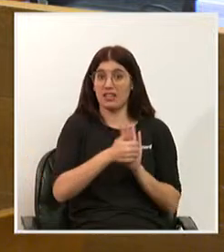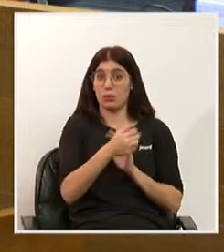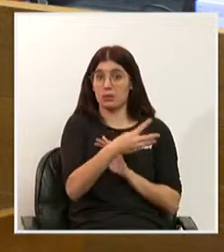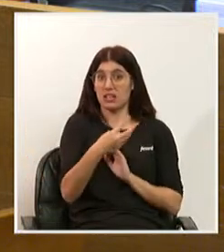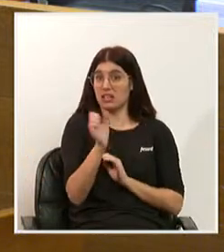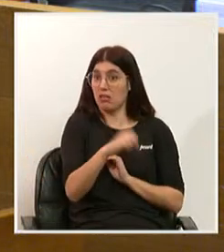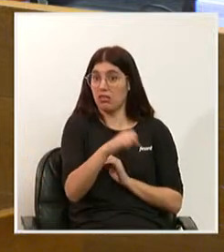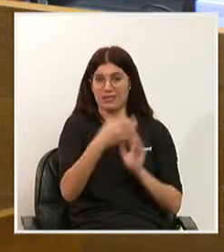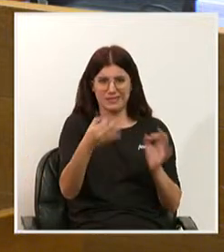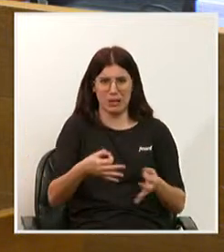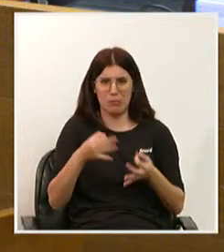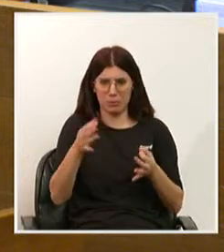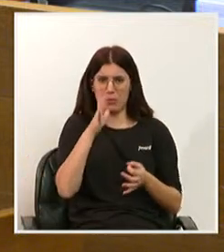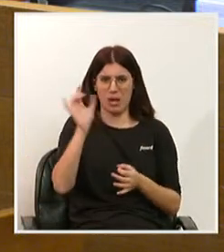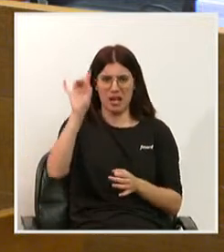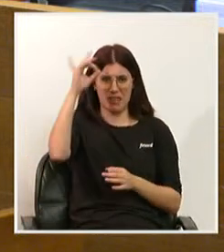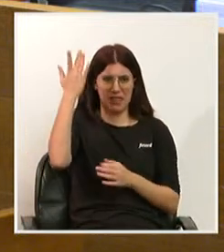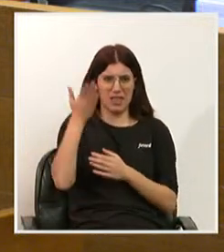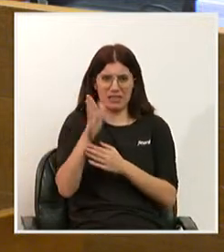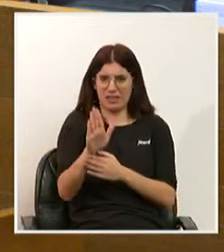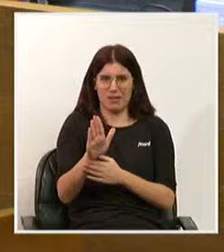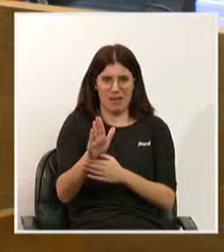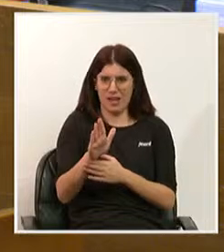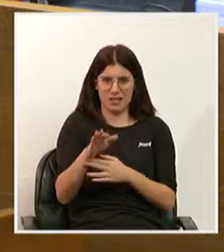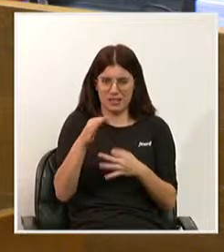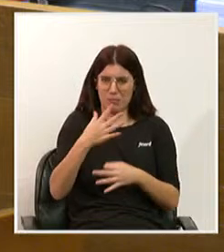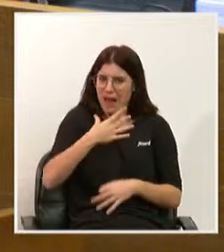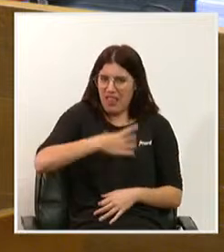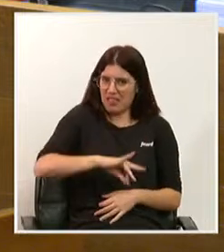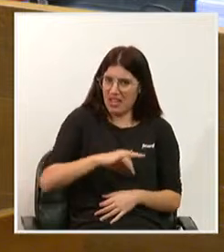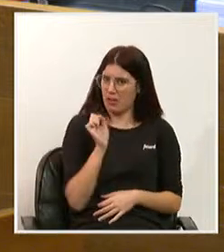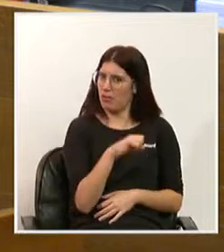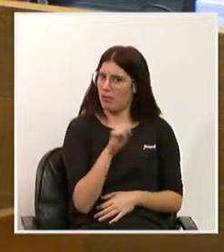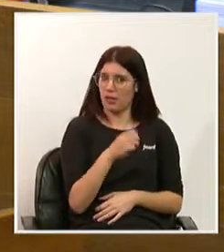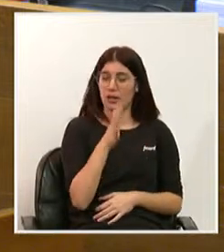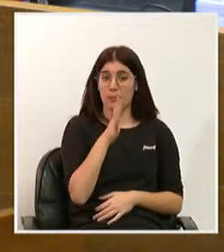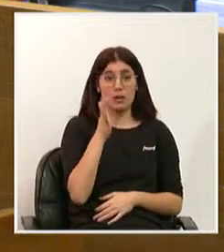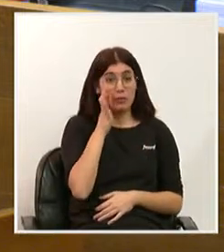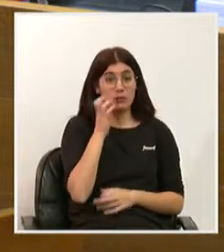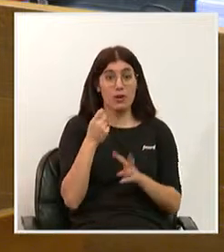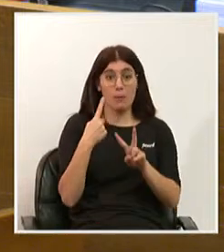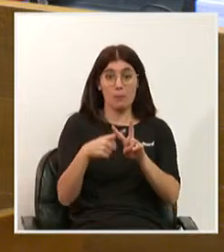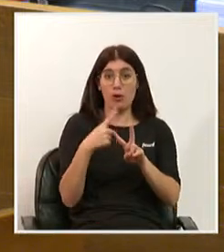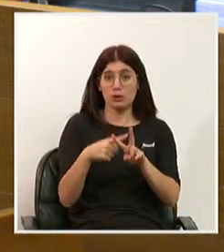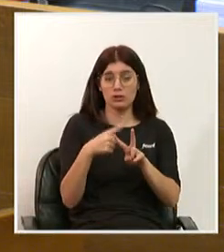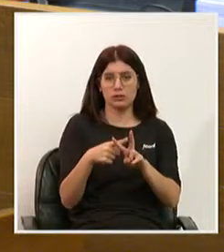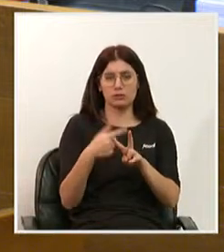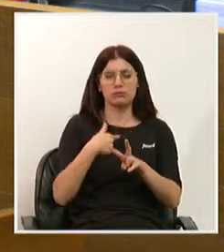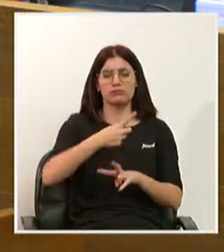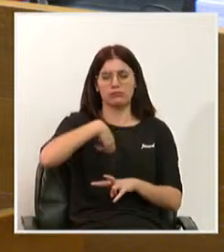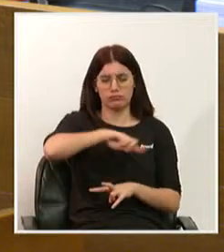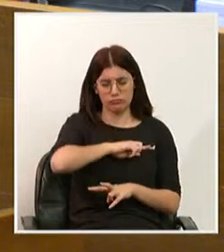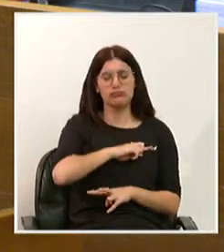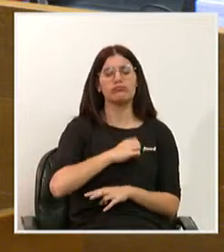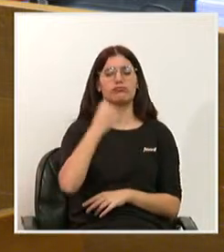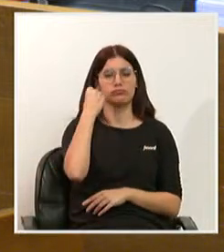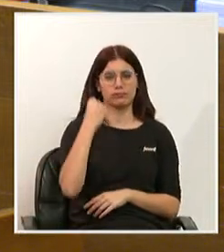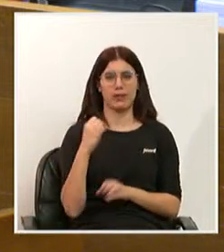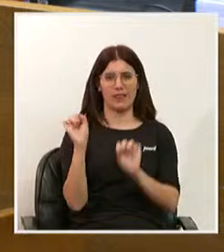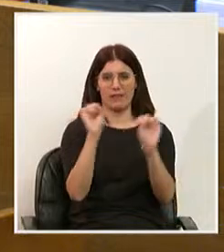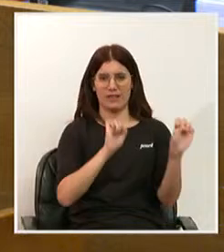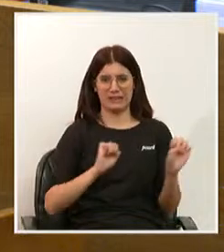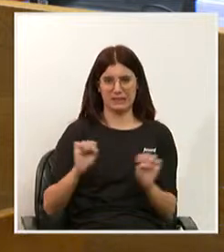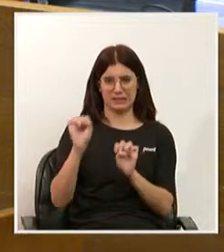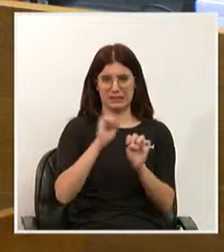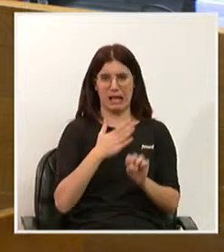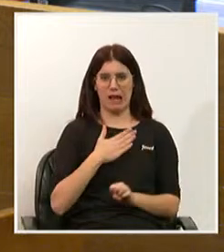iniciativa de forma totalmente intencionada pero que desde vox vamos a hacer una férrea defensa de esta